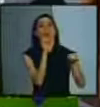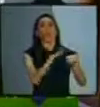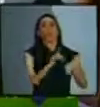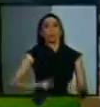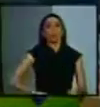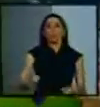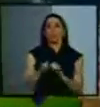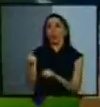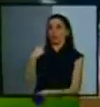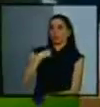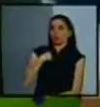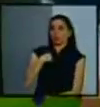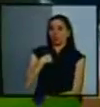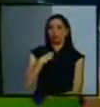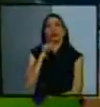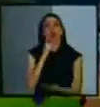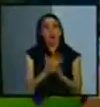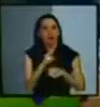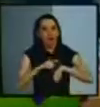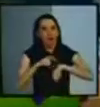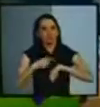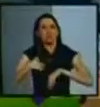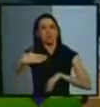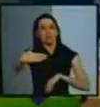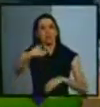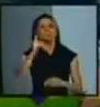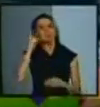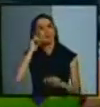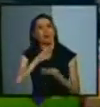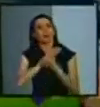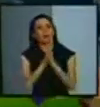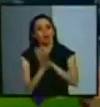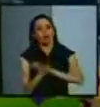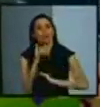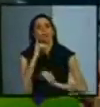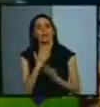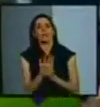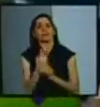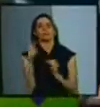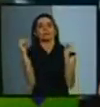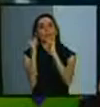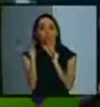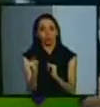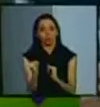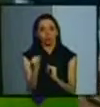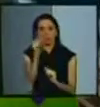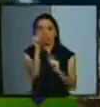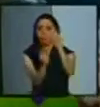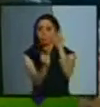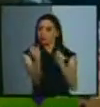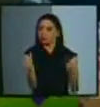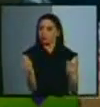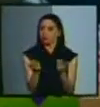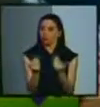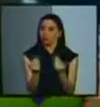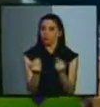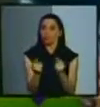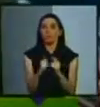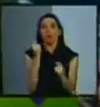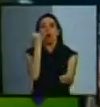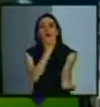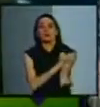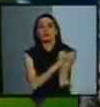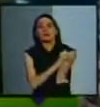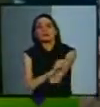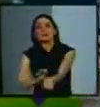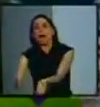asumo mis culpas. Para todo habrá su tiempo. Para todo habrá su forma. Para aquellos que esperan un desangramiento